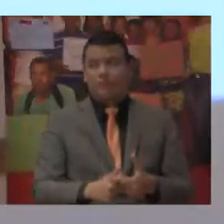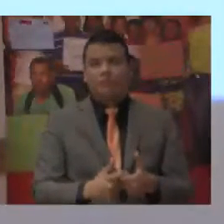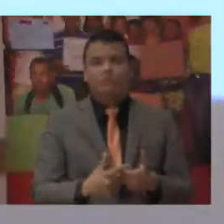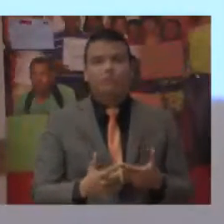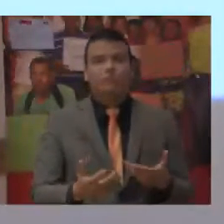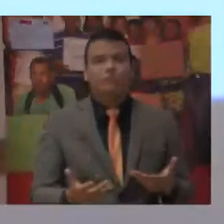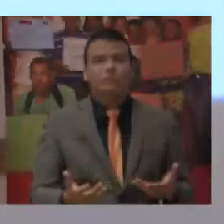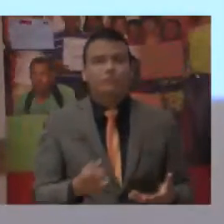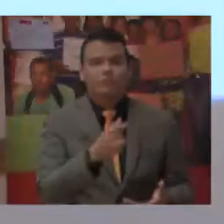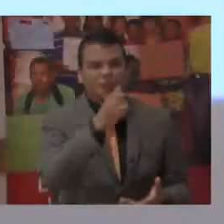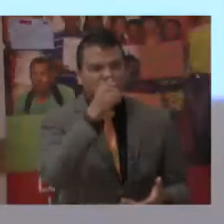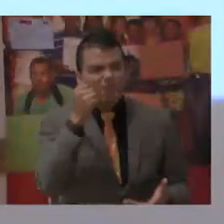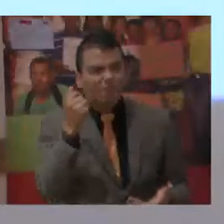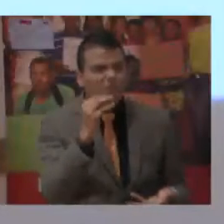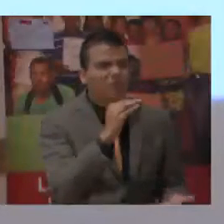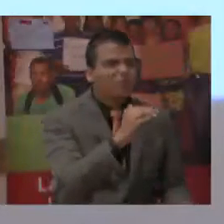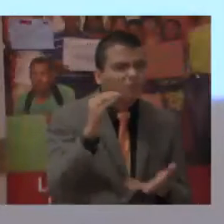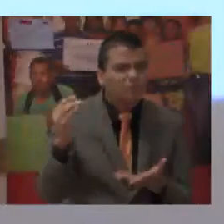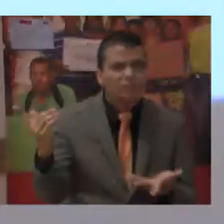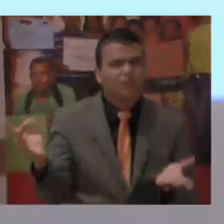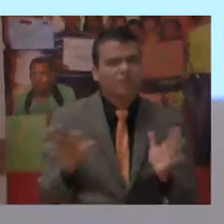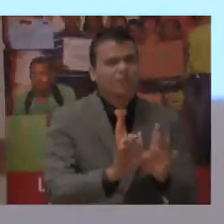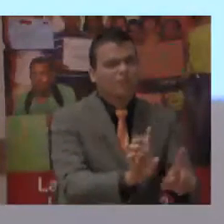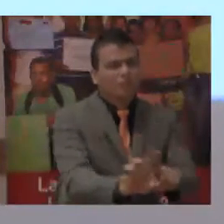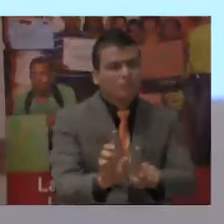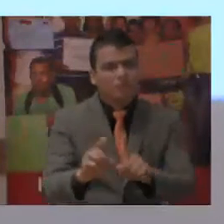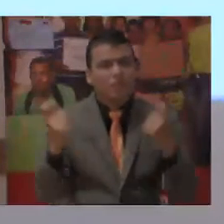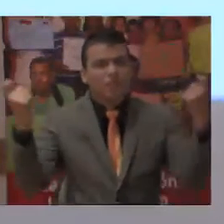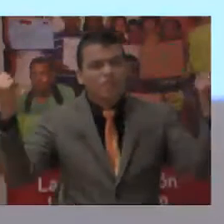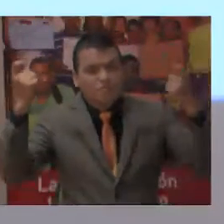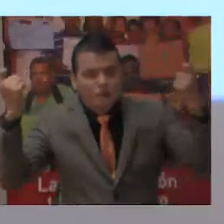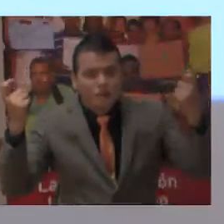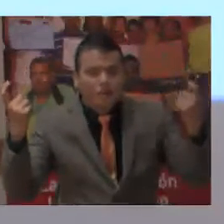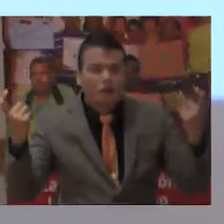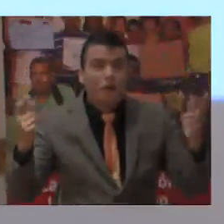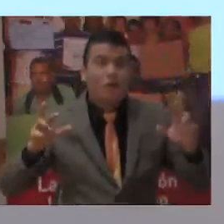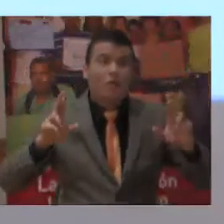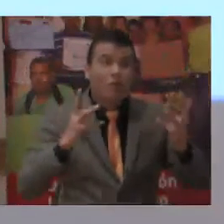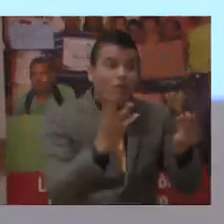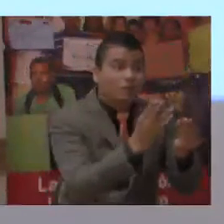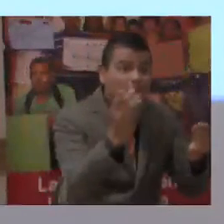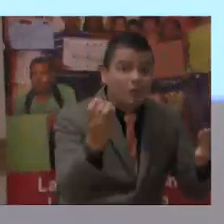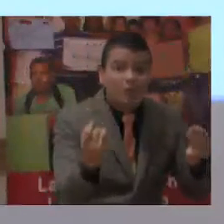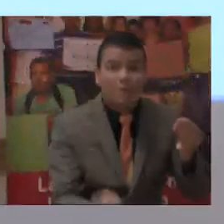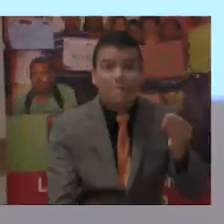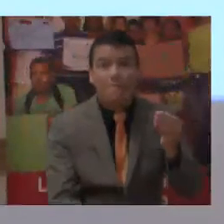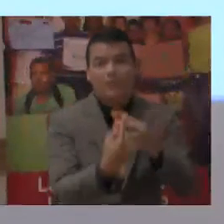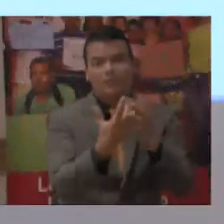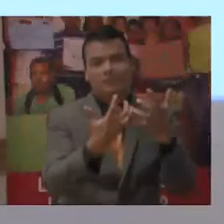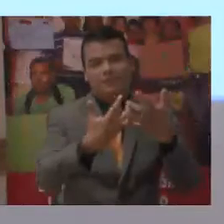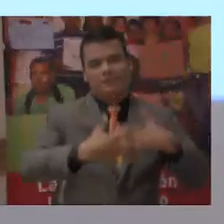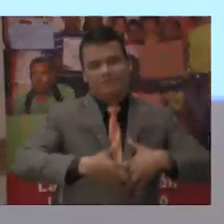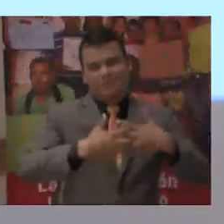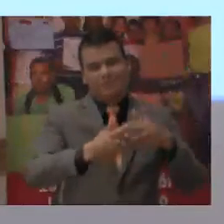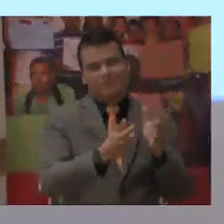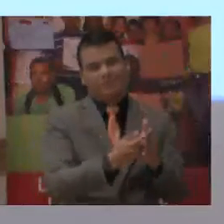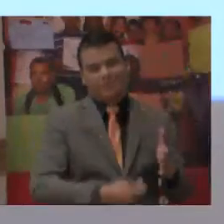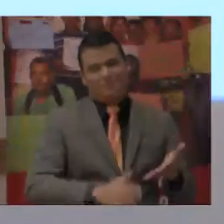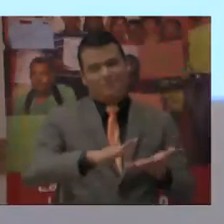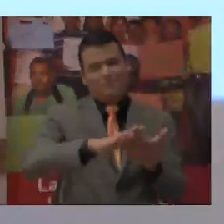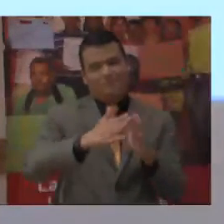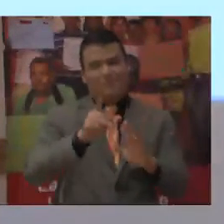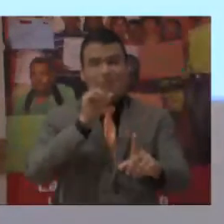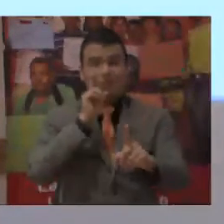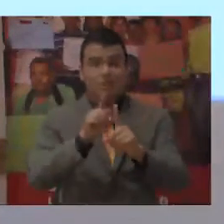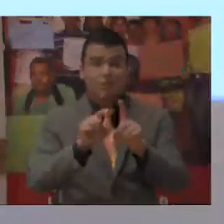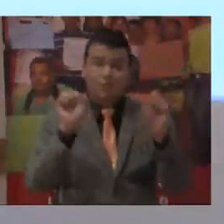incorporados por el microtráfico, ojalá cada una de esas pandillas se convirtiera en una empresa asociativa para la paz y podamos de una vez